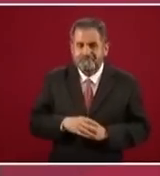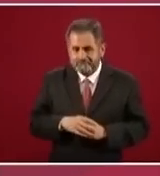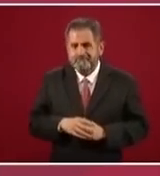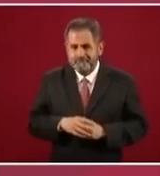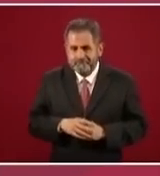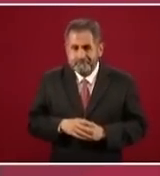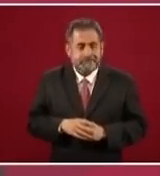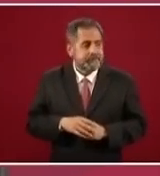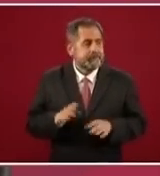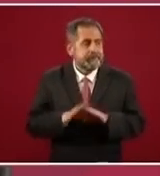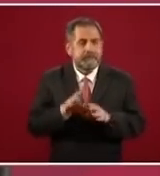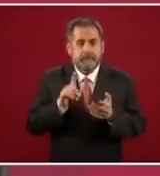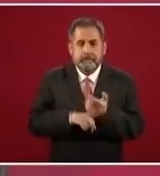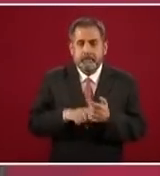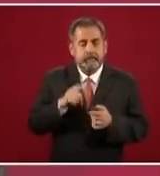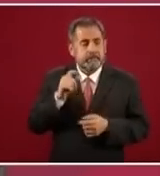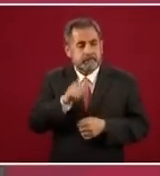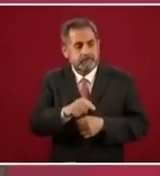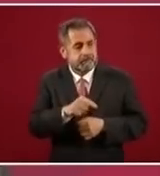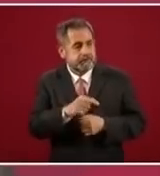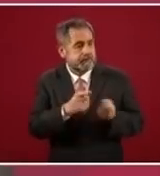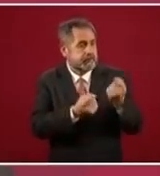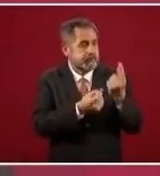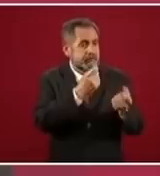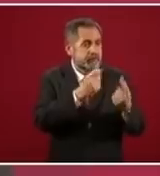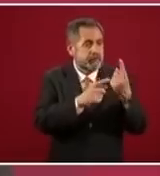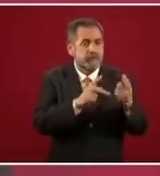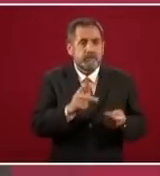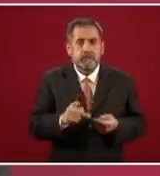fenómeno demográfico que es